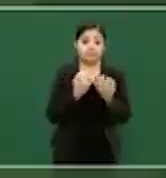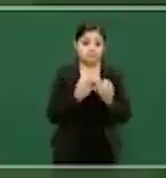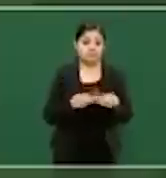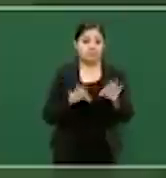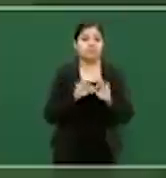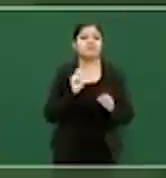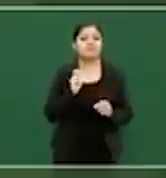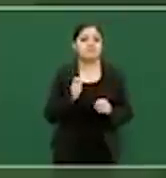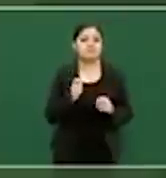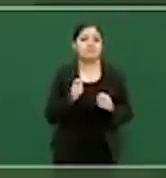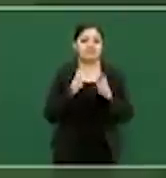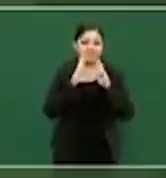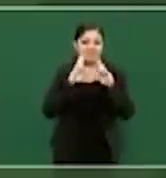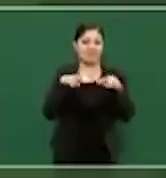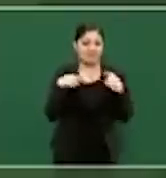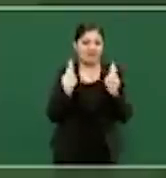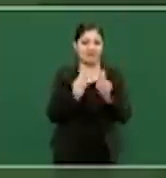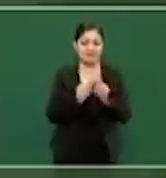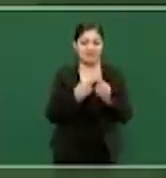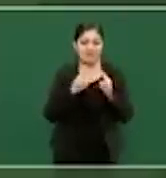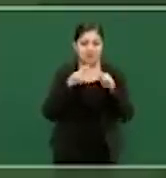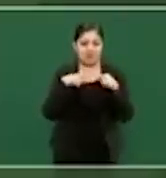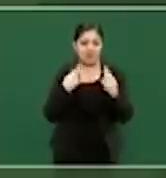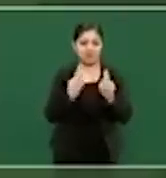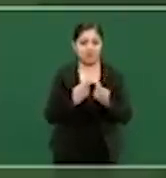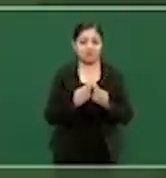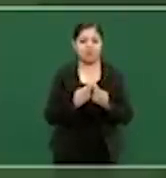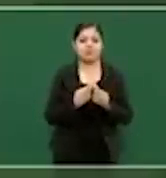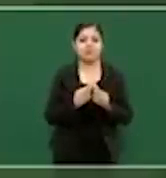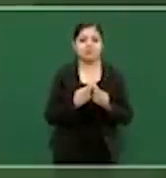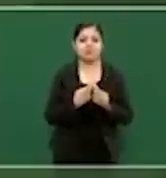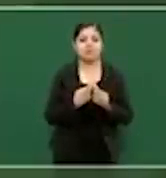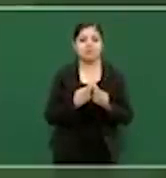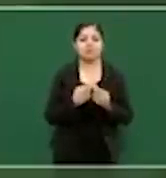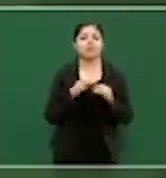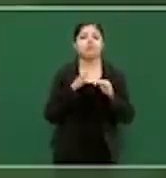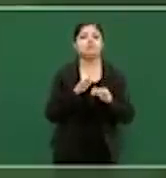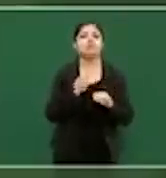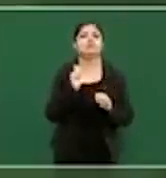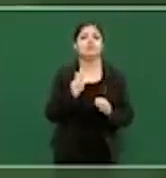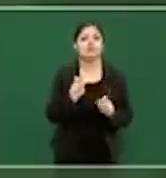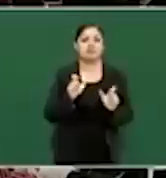que se llevan a cabo de seguridad.